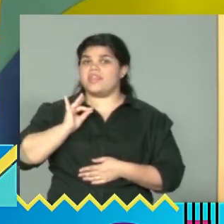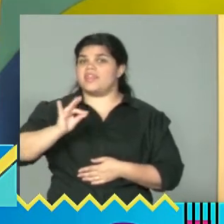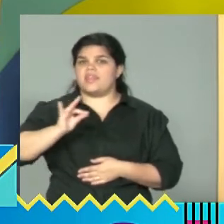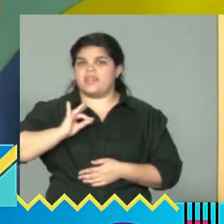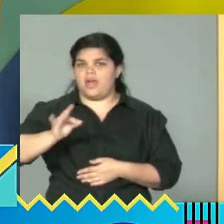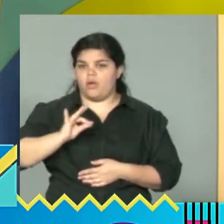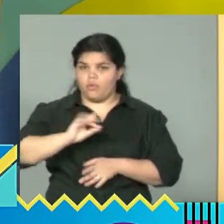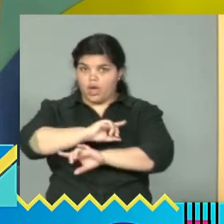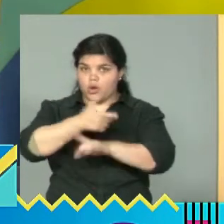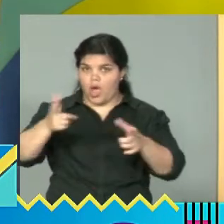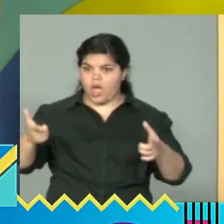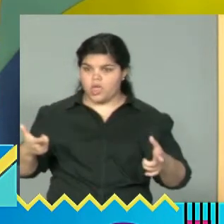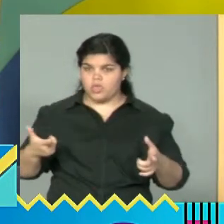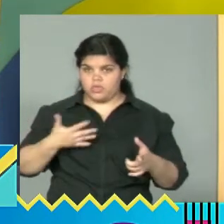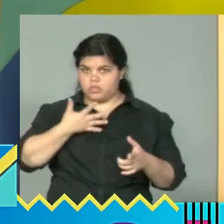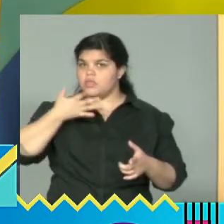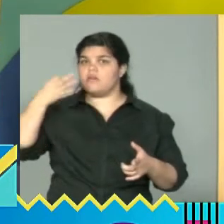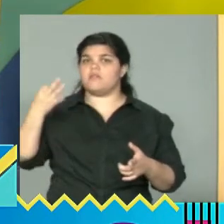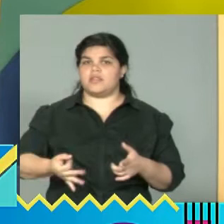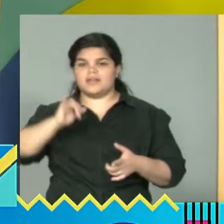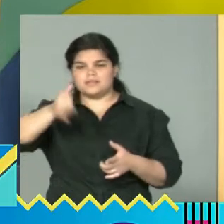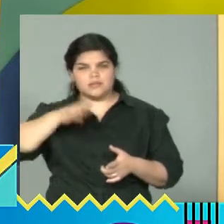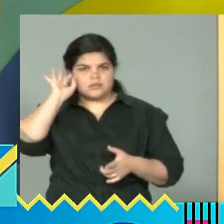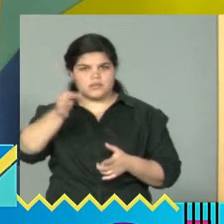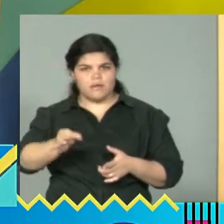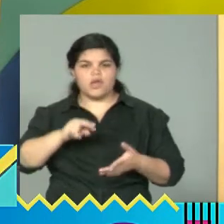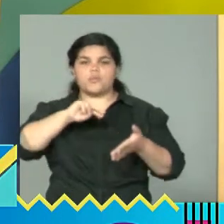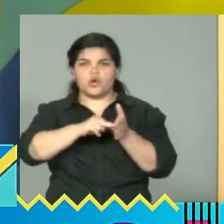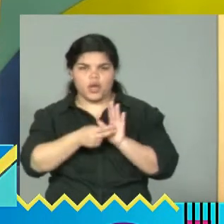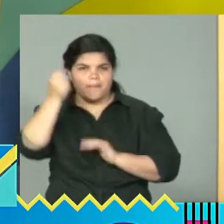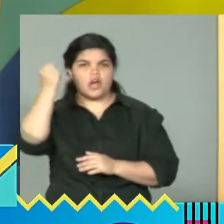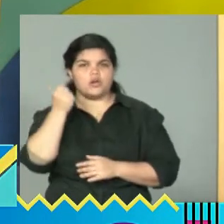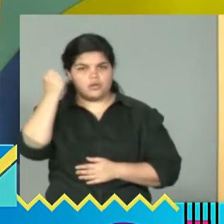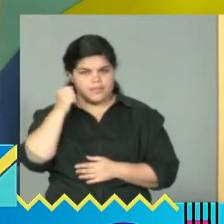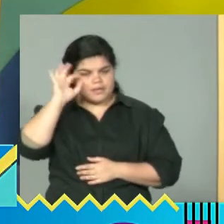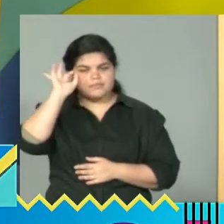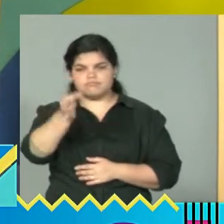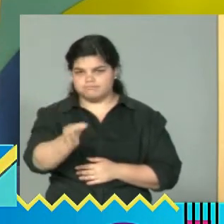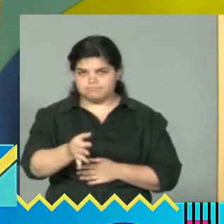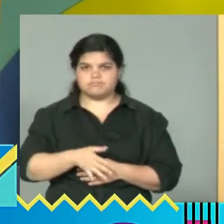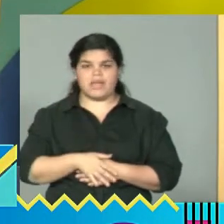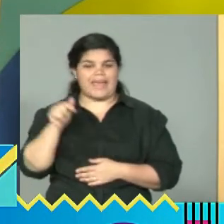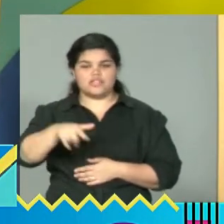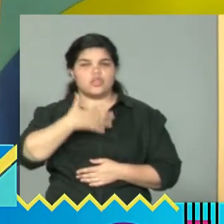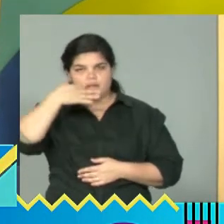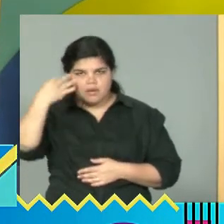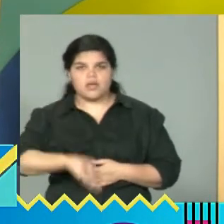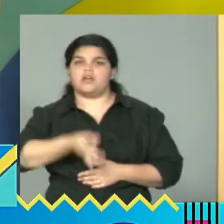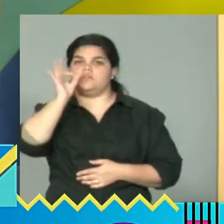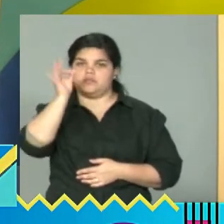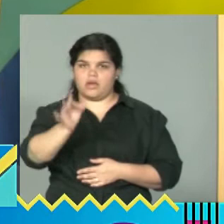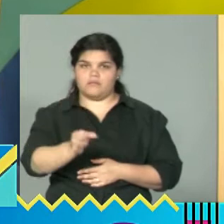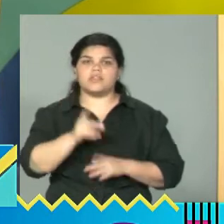abismo. Digo, es real que han habido problemas e inconvenientes en la economía. Eso no hay que negarlo. Es real que tenemos un